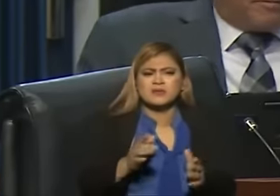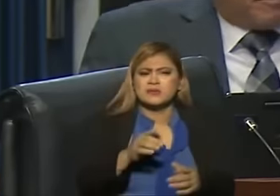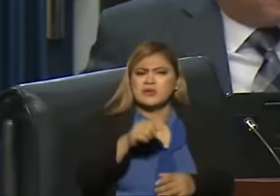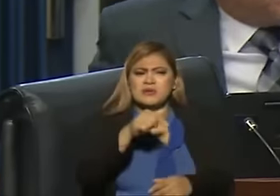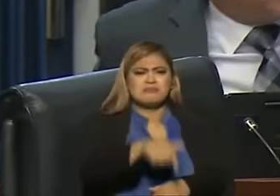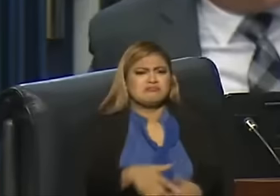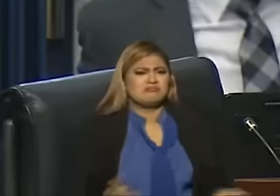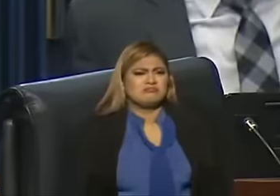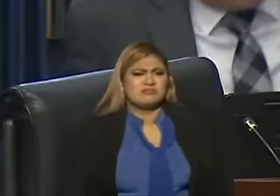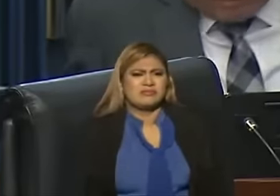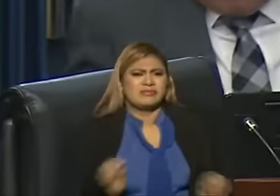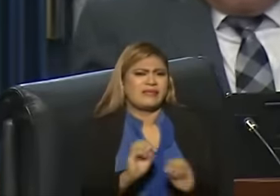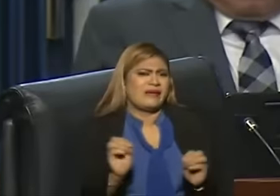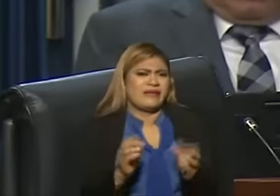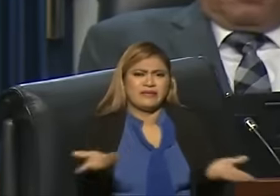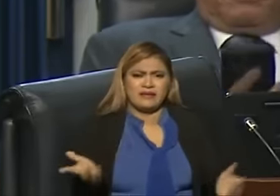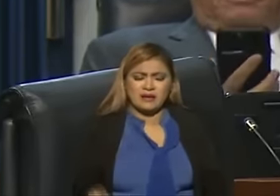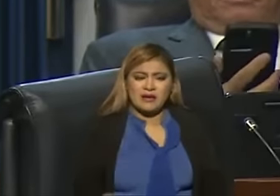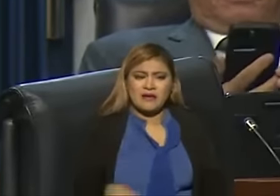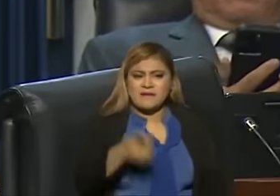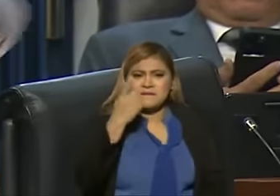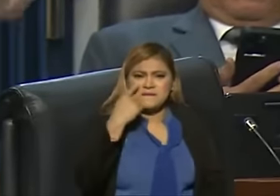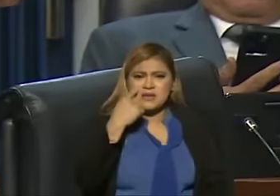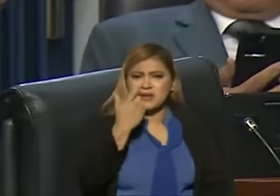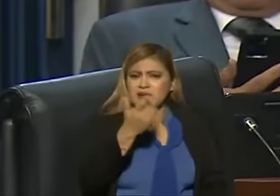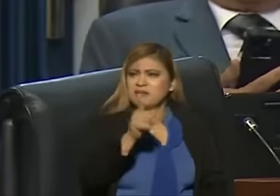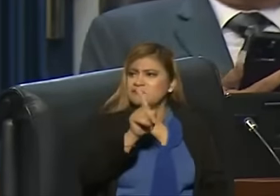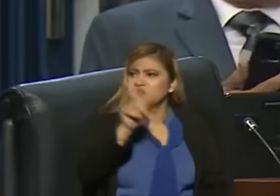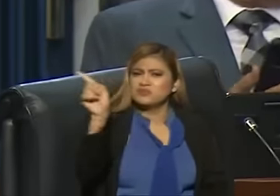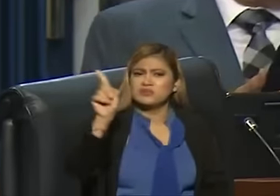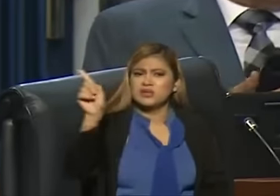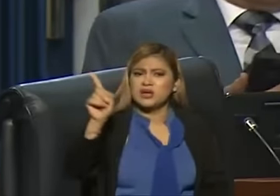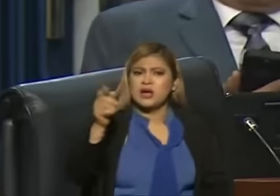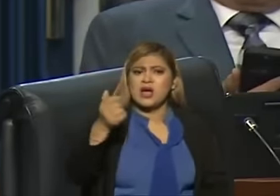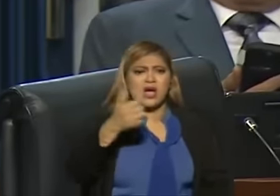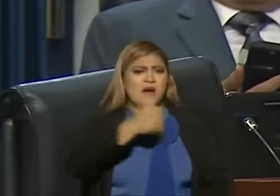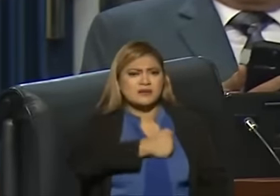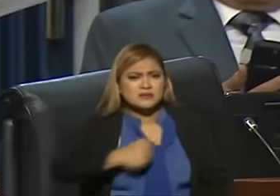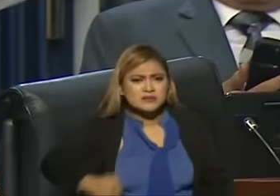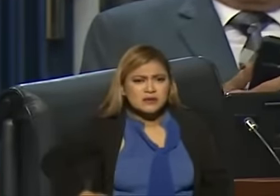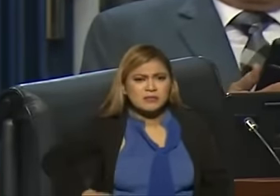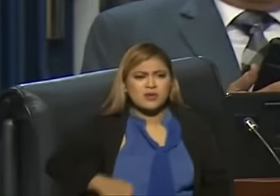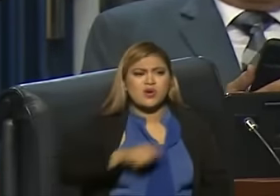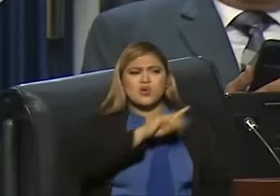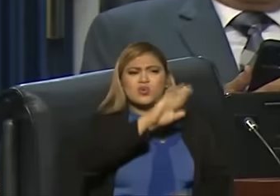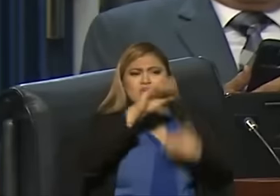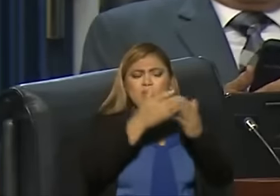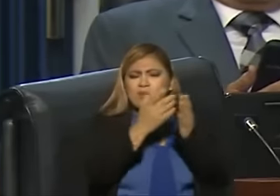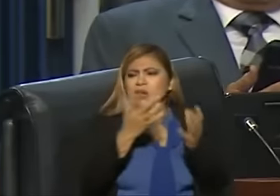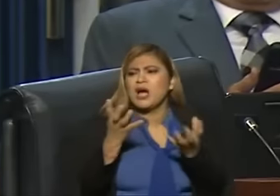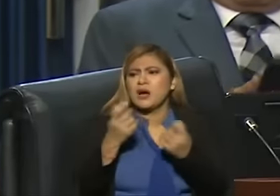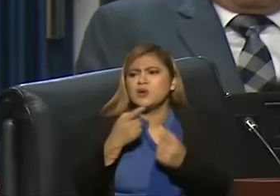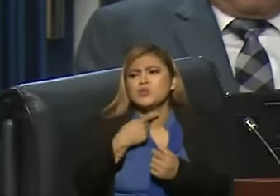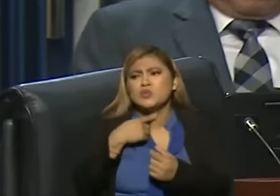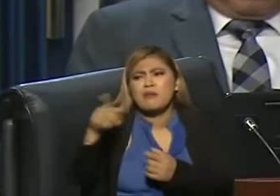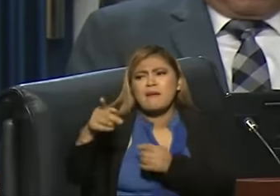Panamá todo el mundo quiere salir huyendo. Crimen, inseguridad y ahora minera de cielo abierto, ¿dónde van a destruir nuestros recursos